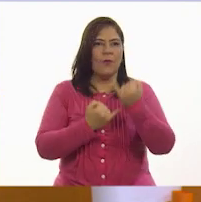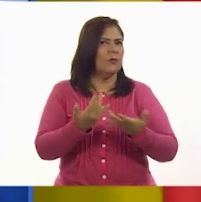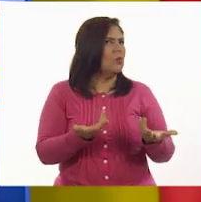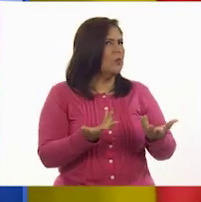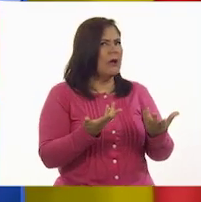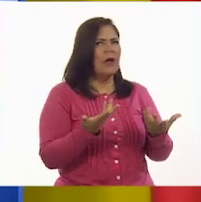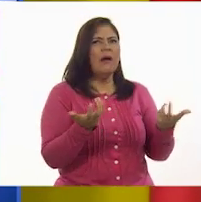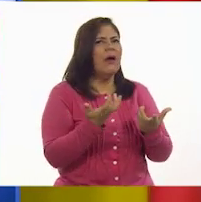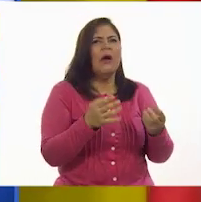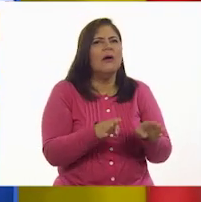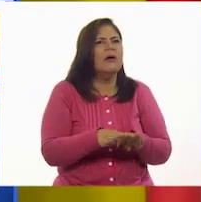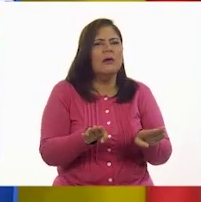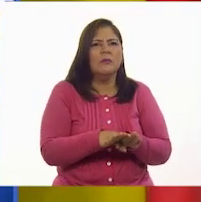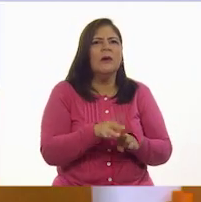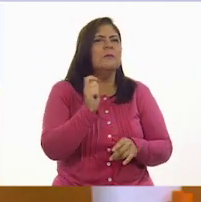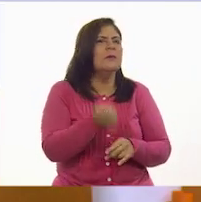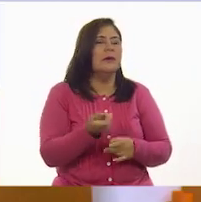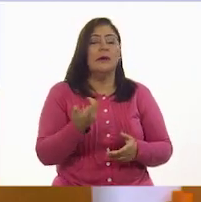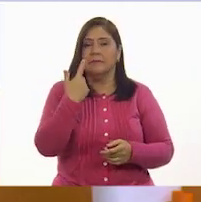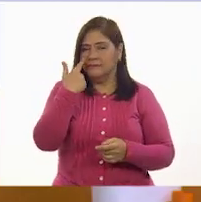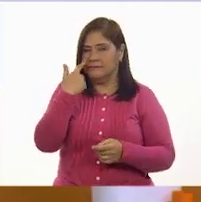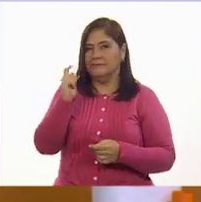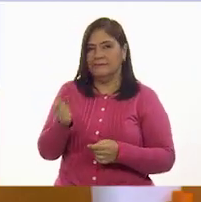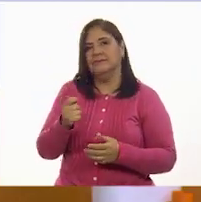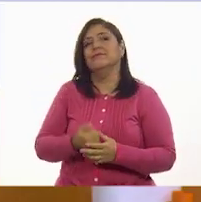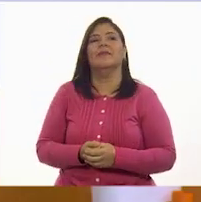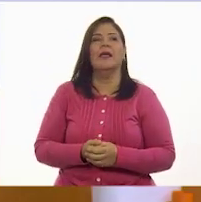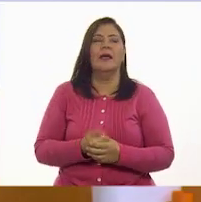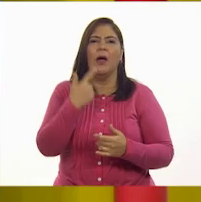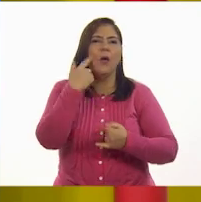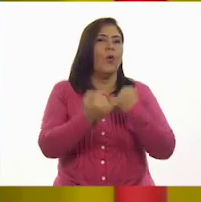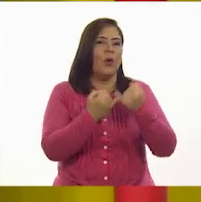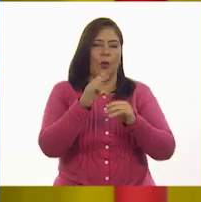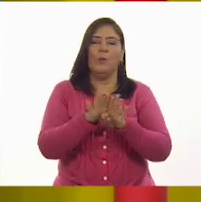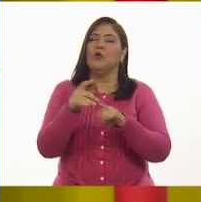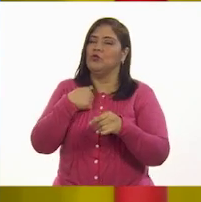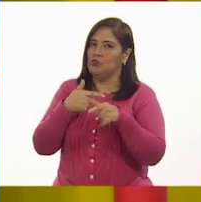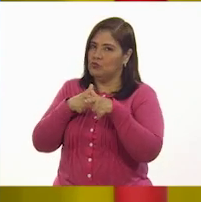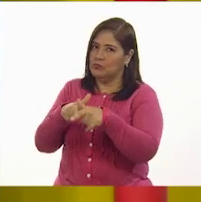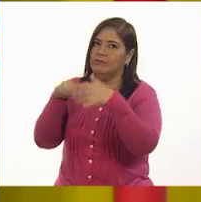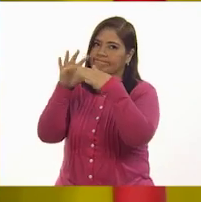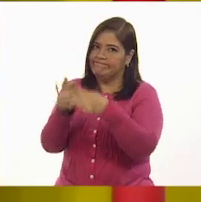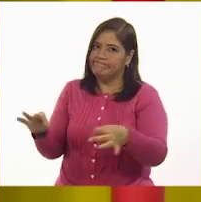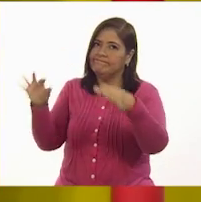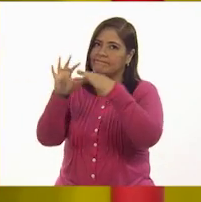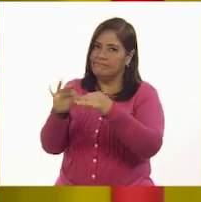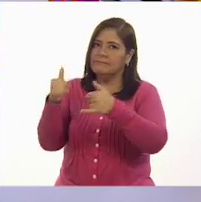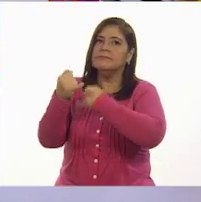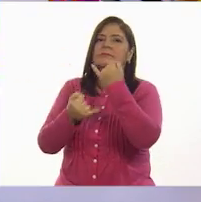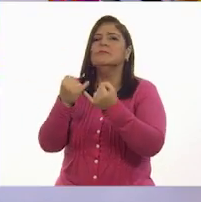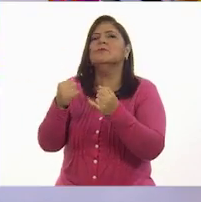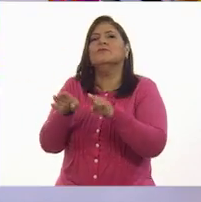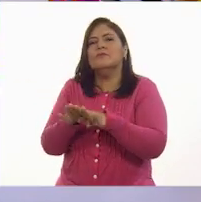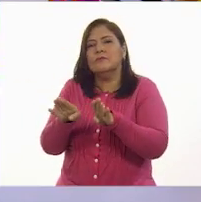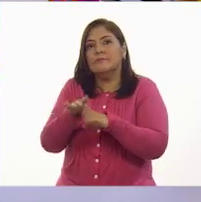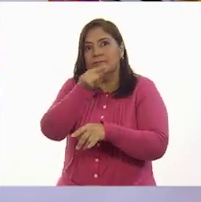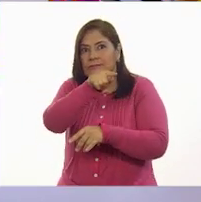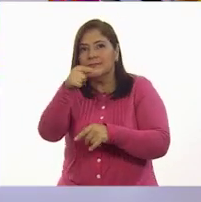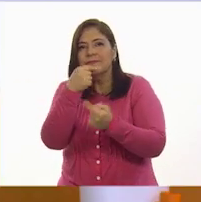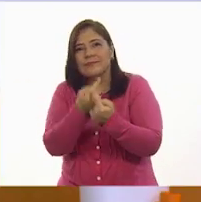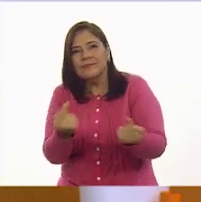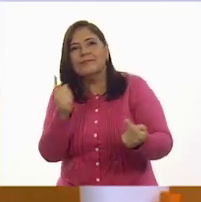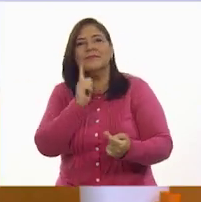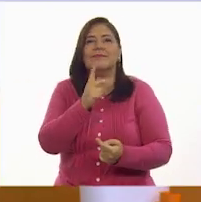lo vamos a hacer? A ver, ¿cuáles son las reglas? Muy bien, ¿y cómo se juega? Déjate, sigo explicando cómo se juega. Y nuestros niños y niñas en casa pongan mucha